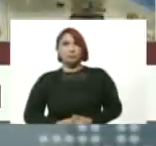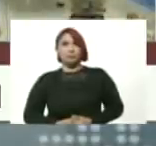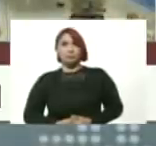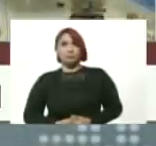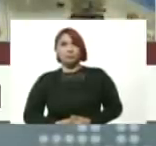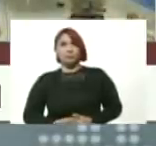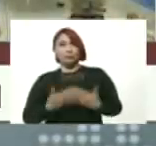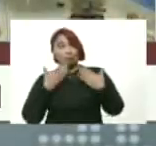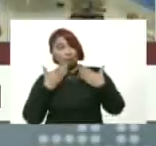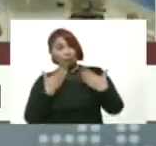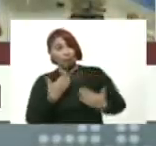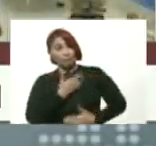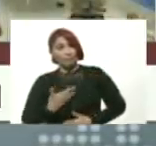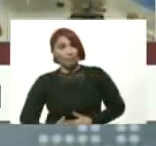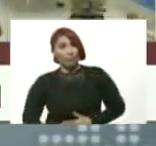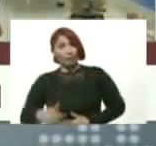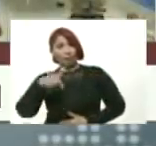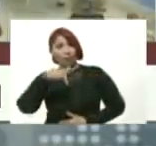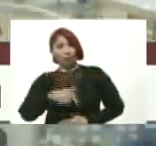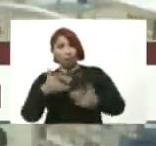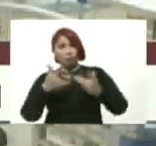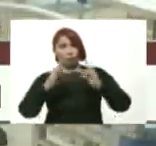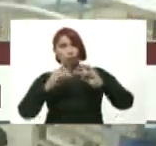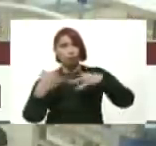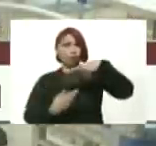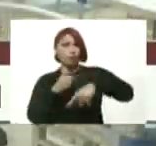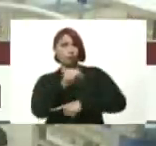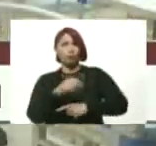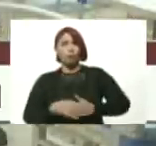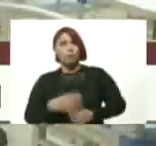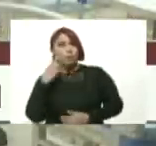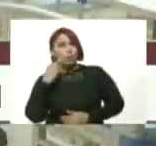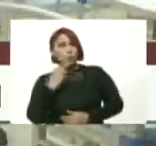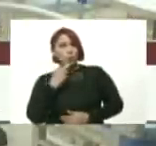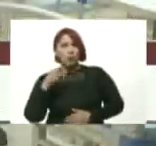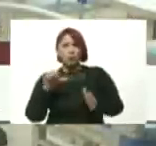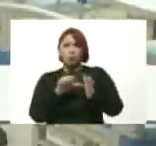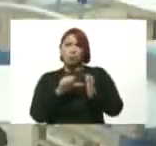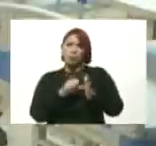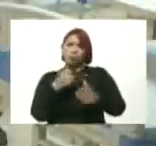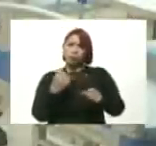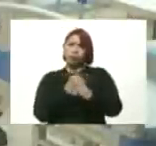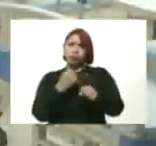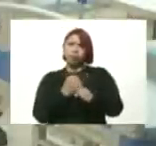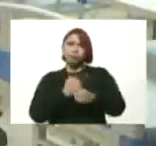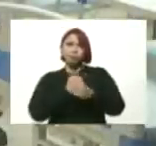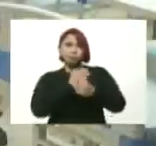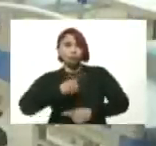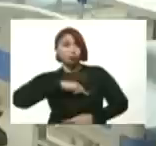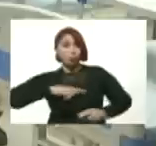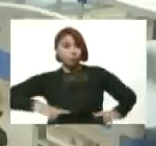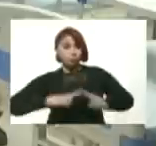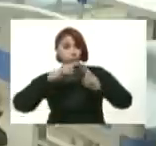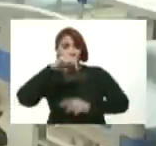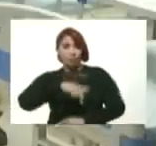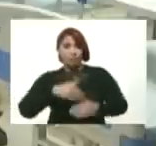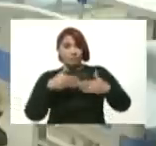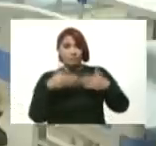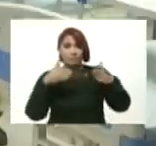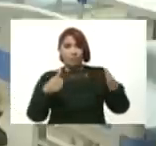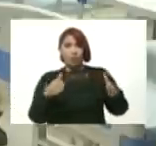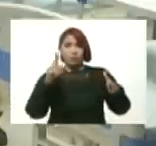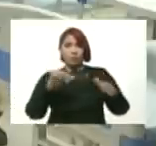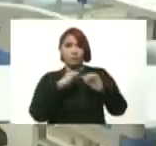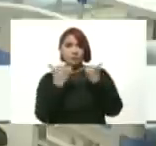gracias presidente desde la cuna de la revolución bolivariana donde las obras son amores nos encontramos hoy en la inauguración de la